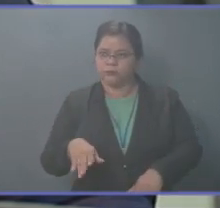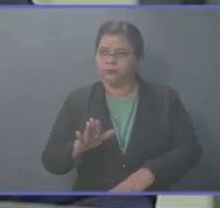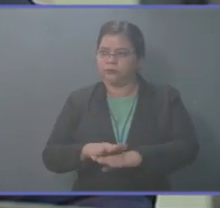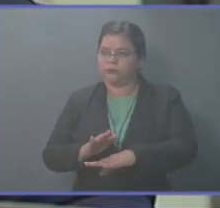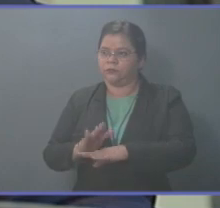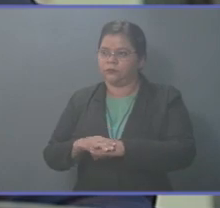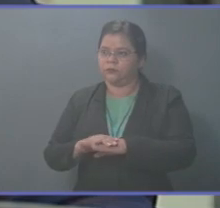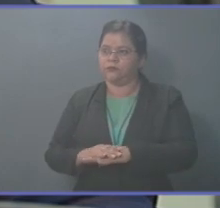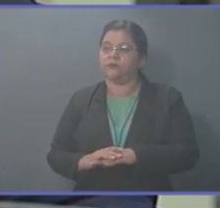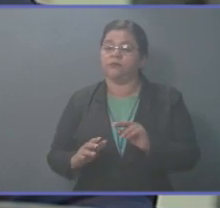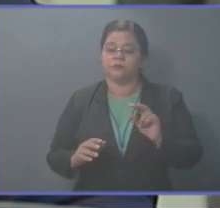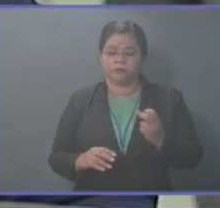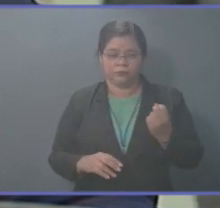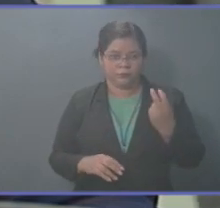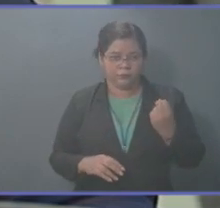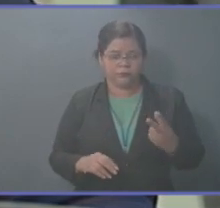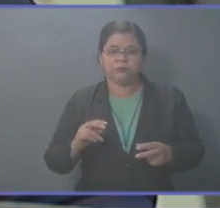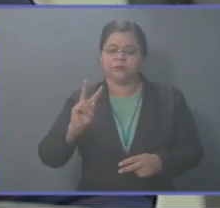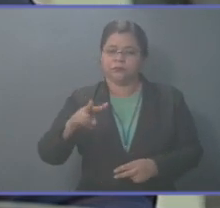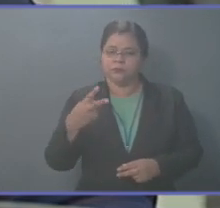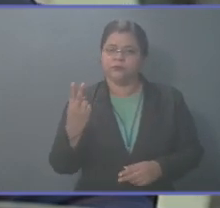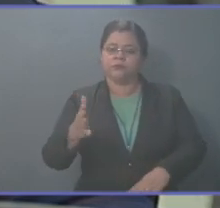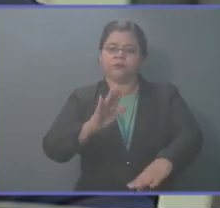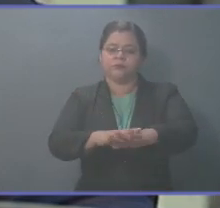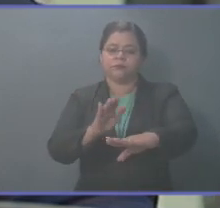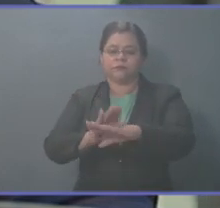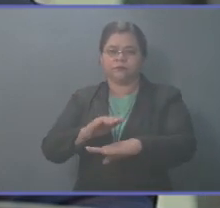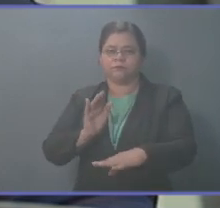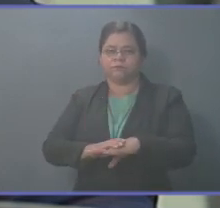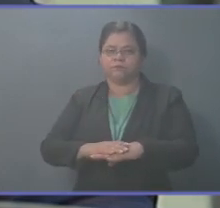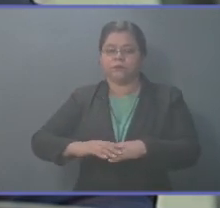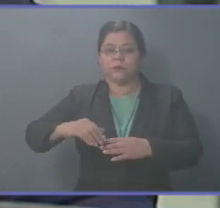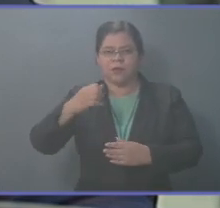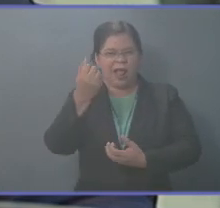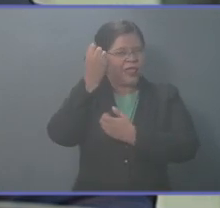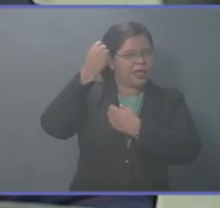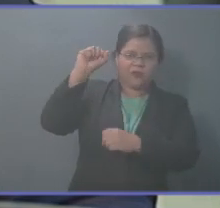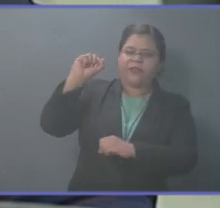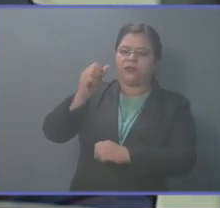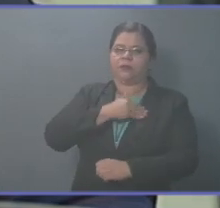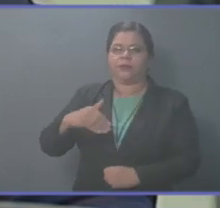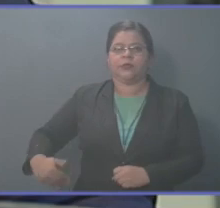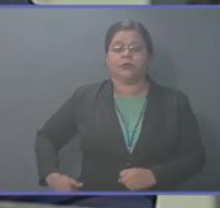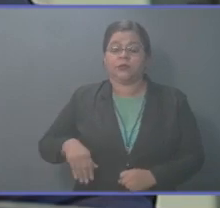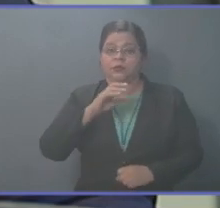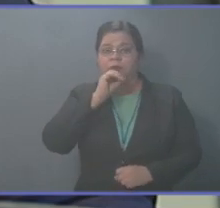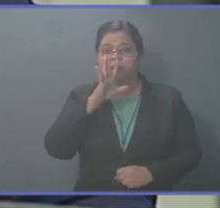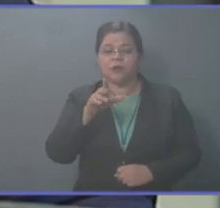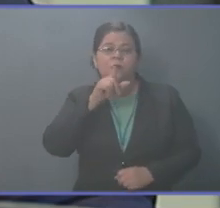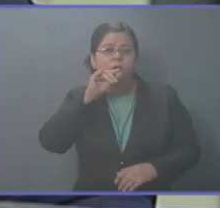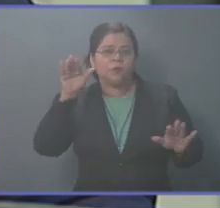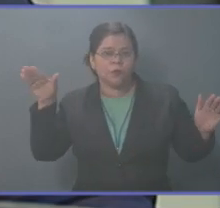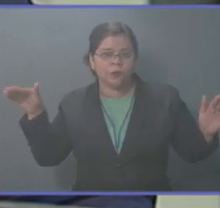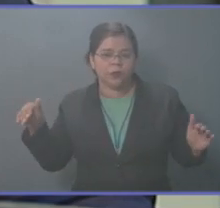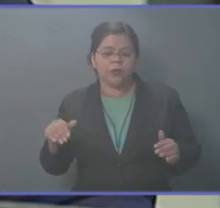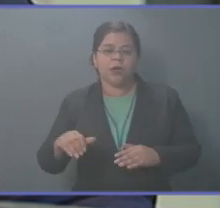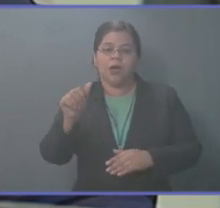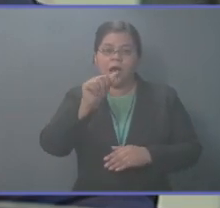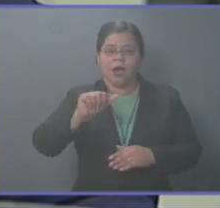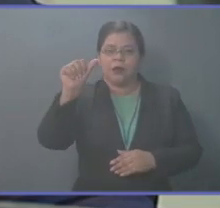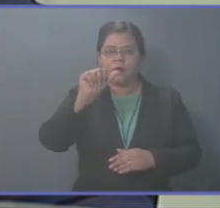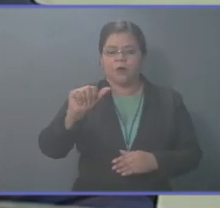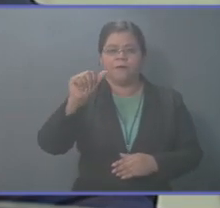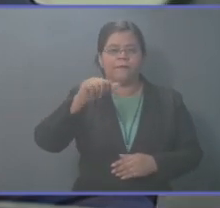convocatoria. Y 2, el llamado a la insurrección que el presidente de la República hizo a través de las cuentas de Twitter, @Nayib